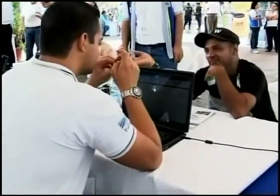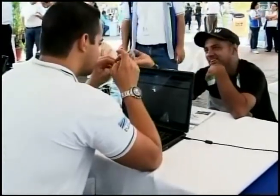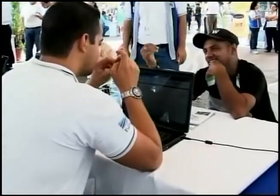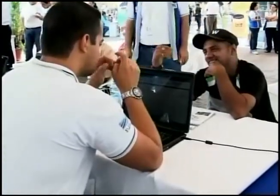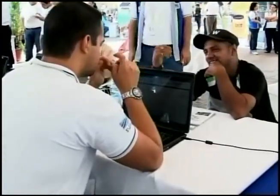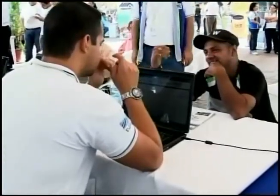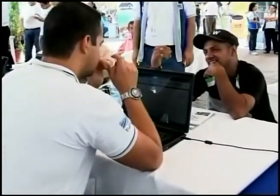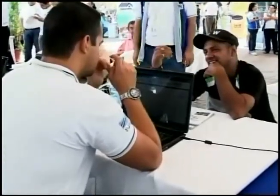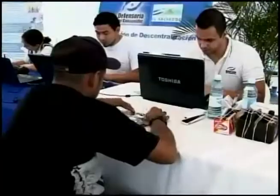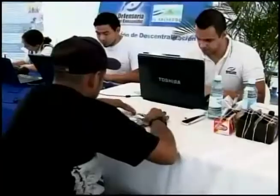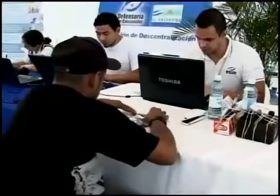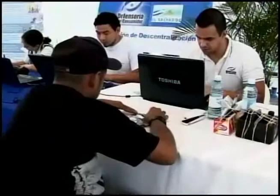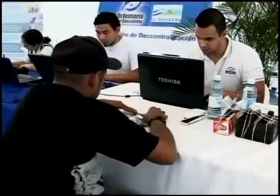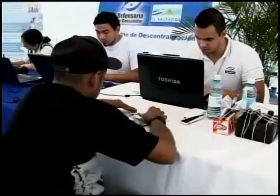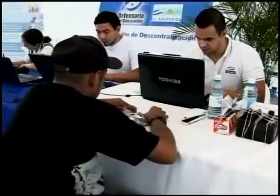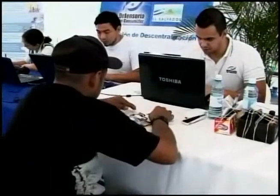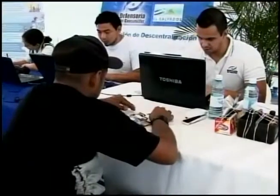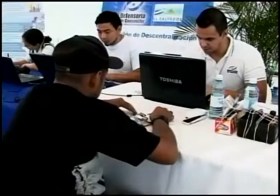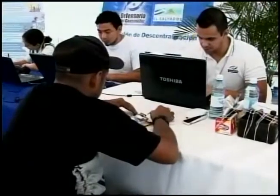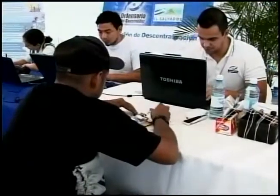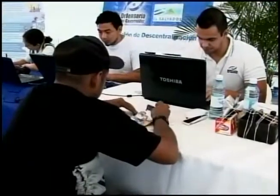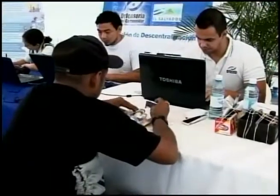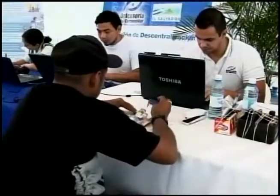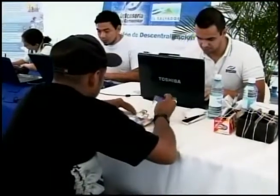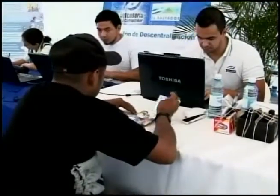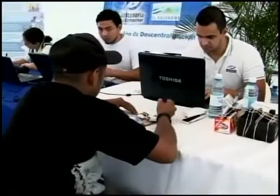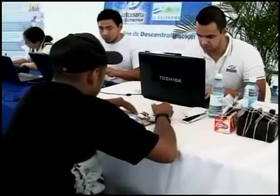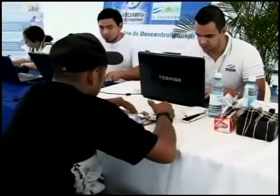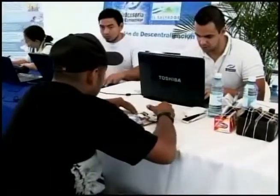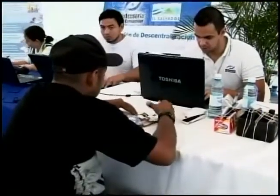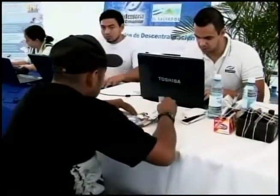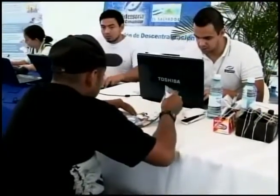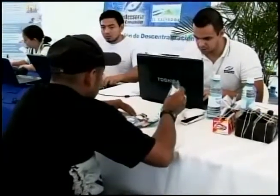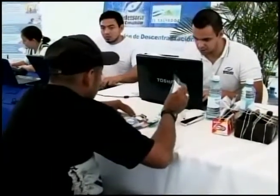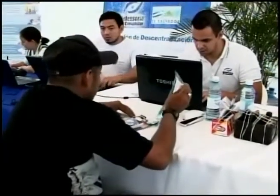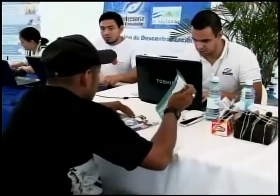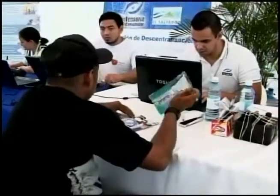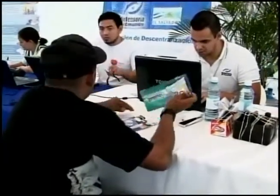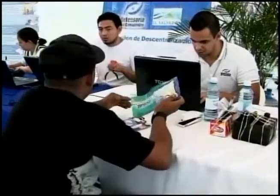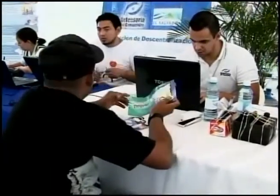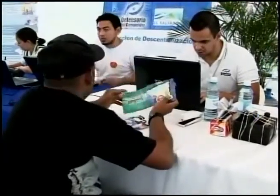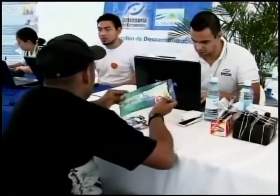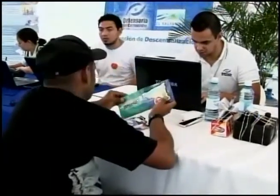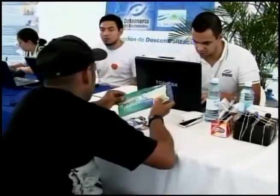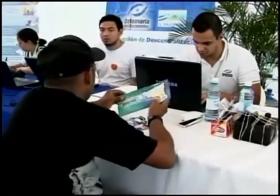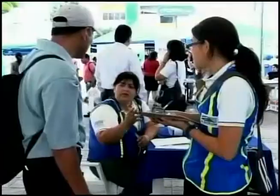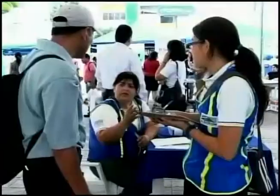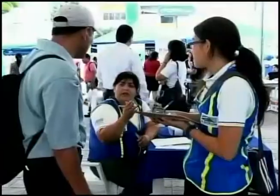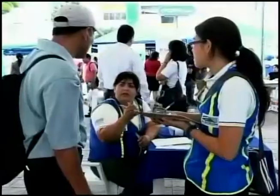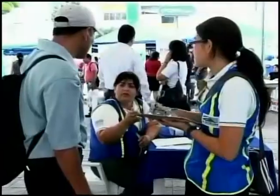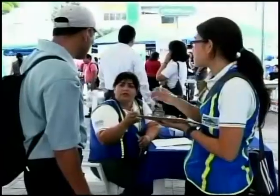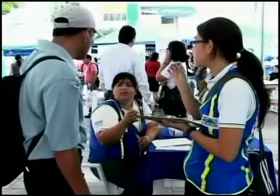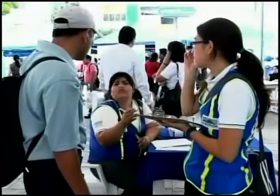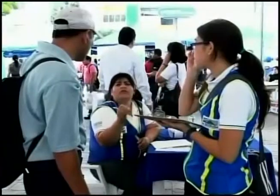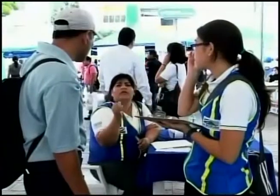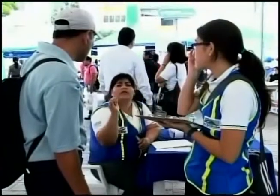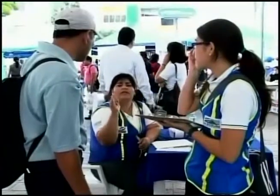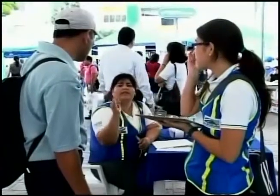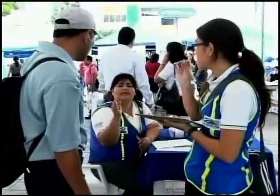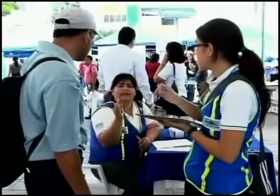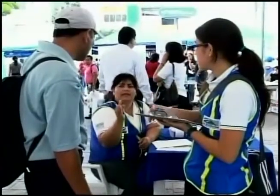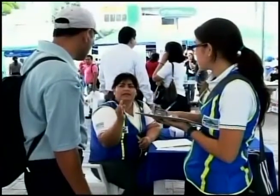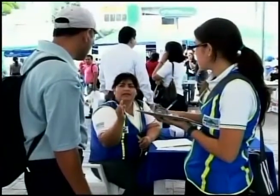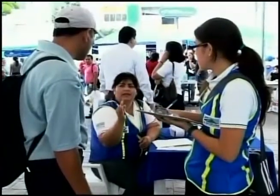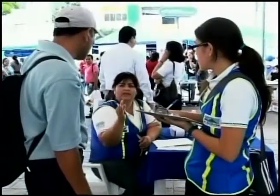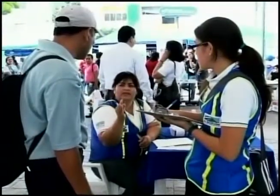www.defensoría.gob.sb o también puede llamar al 910 para conocer en detalles los lugares y los horarios de atención. Queremos también proporcionarle